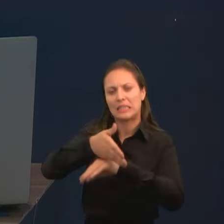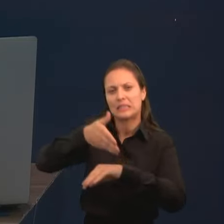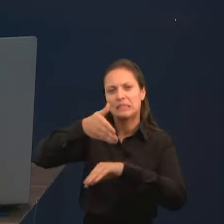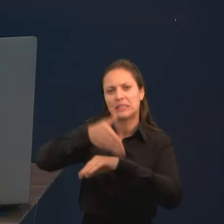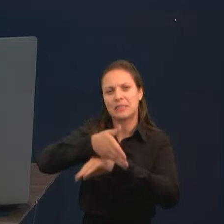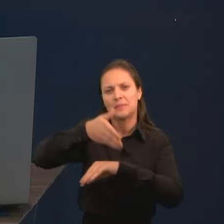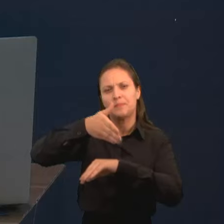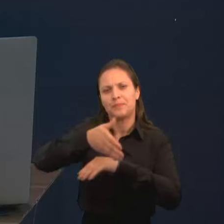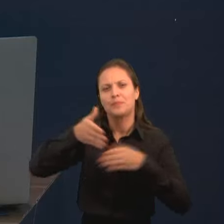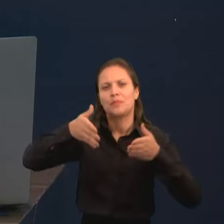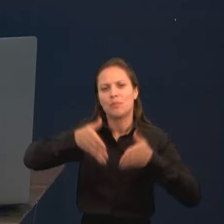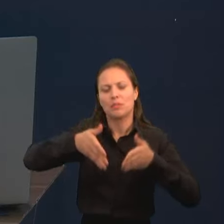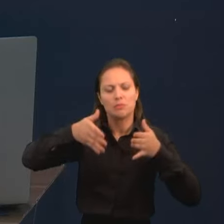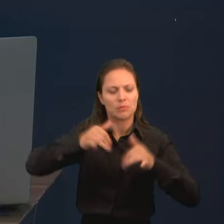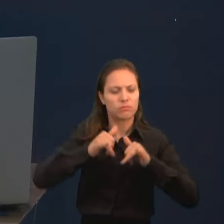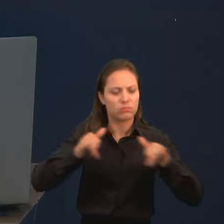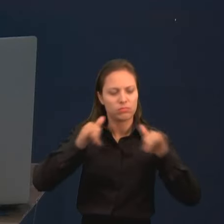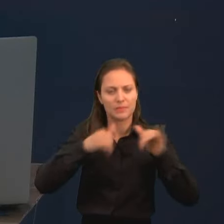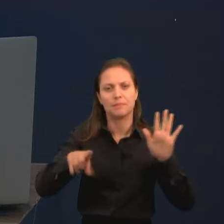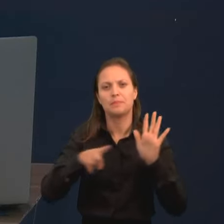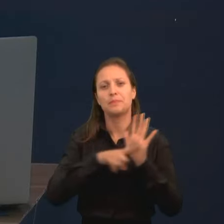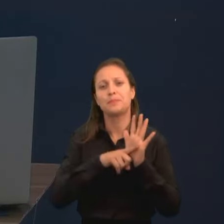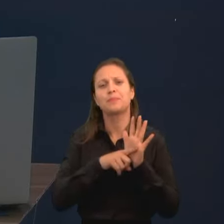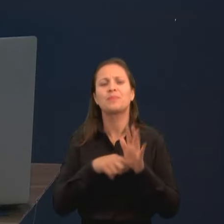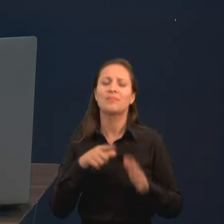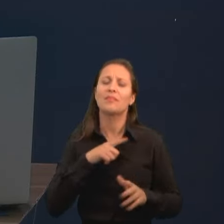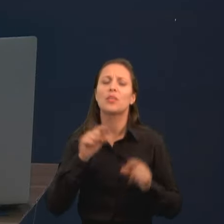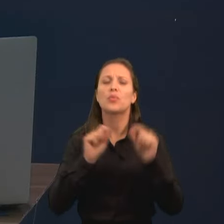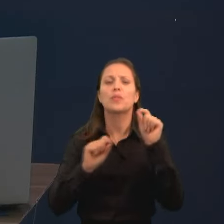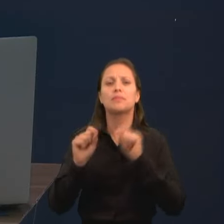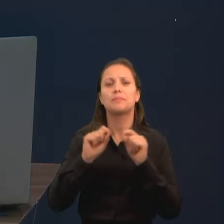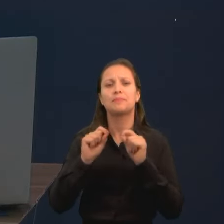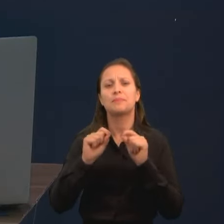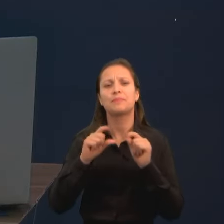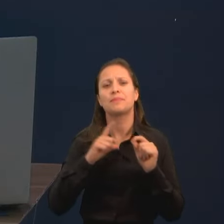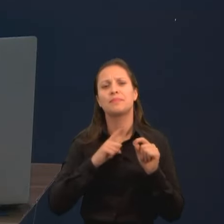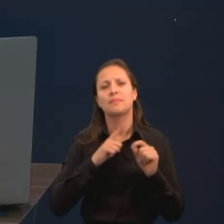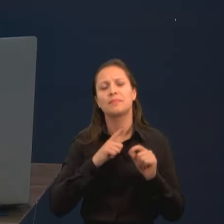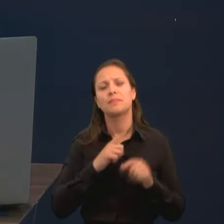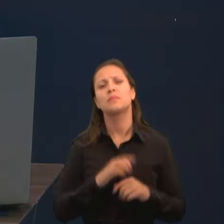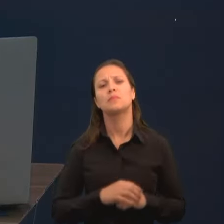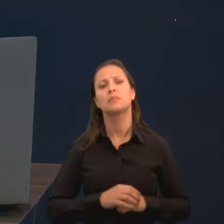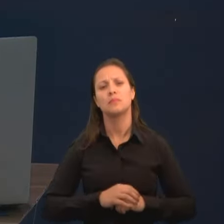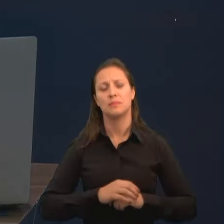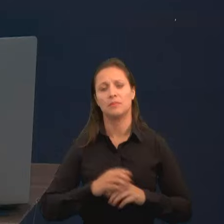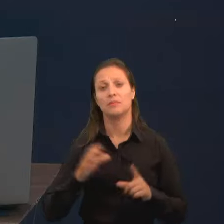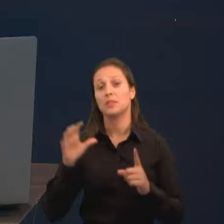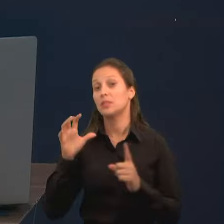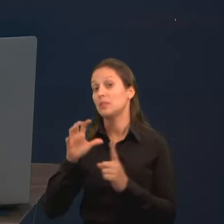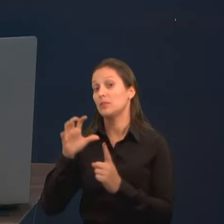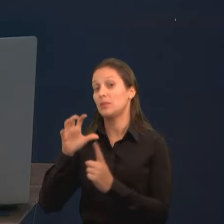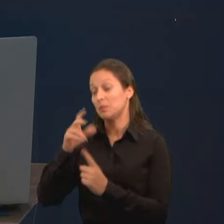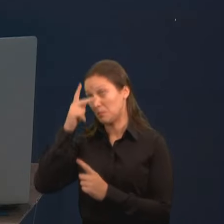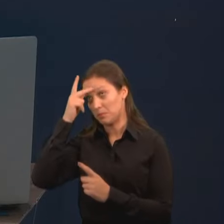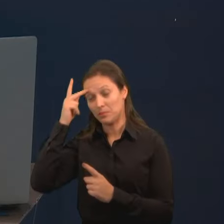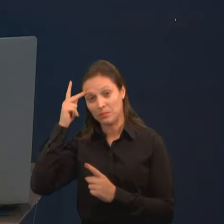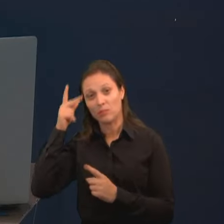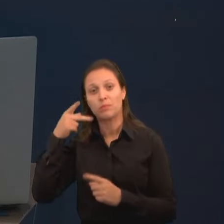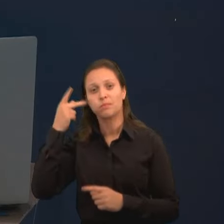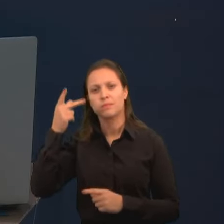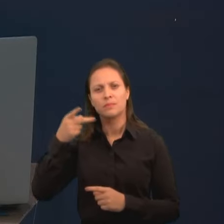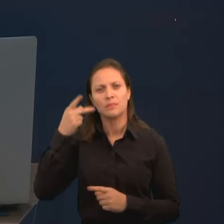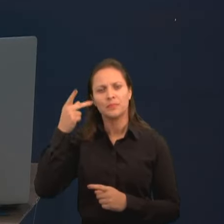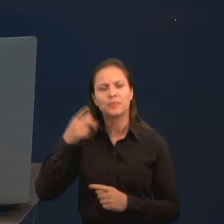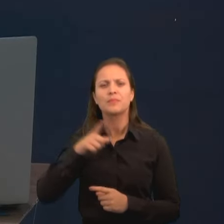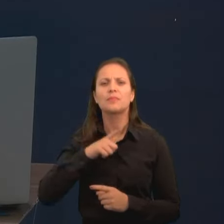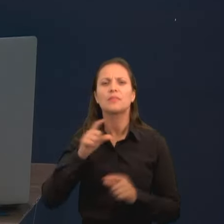la comunicación ahora puedan participar. Lo que sucede es que existen grandes influenciadores